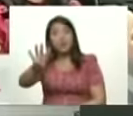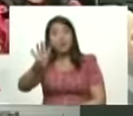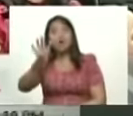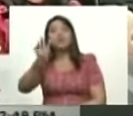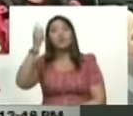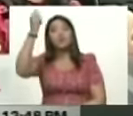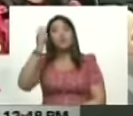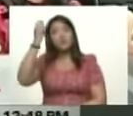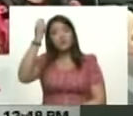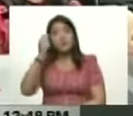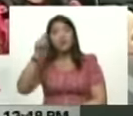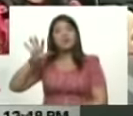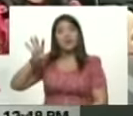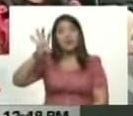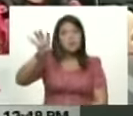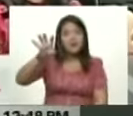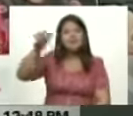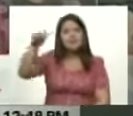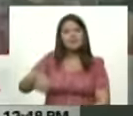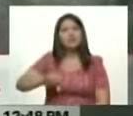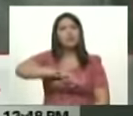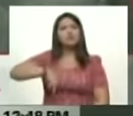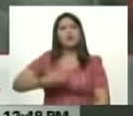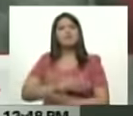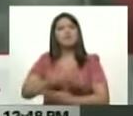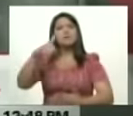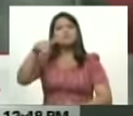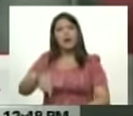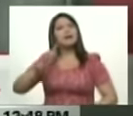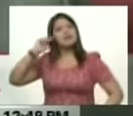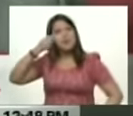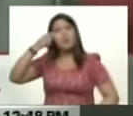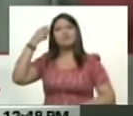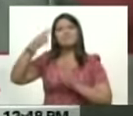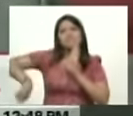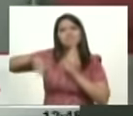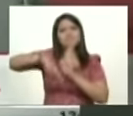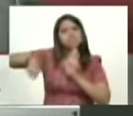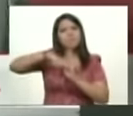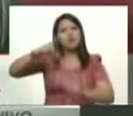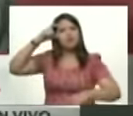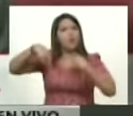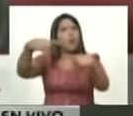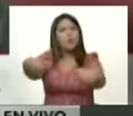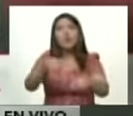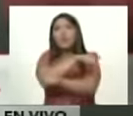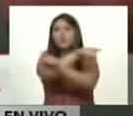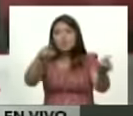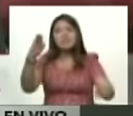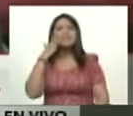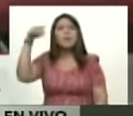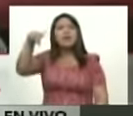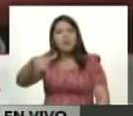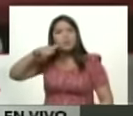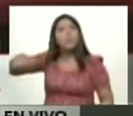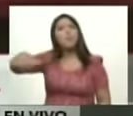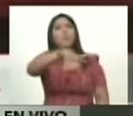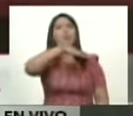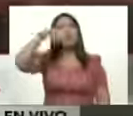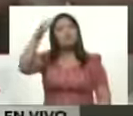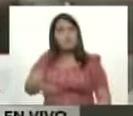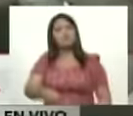unos diputados de la patria, estamos aquí para recordárselos cada día, para que sepan ustedes que aquí hay un pueblo,